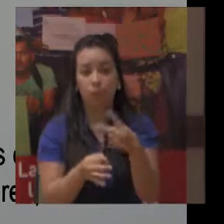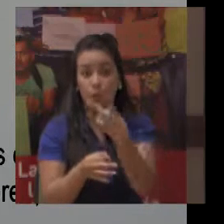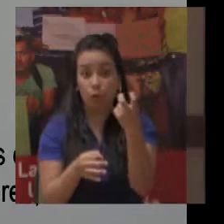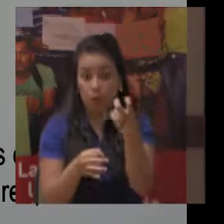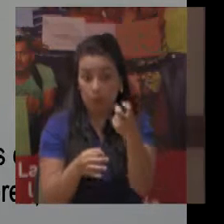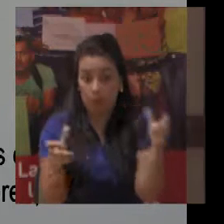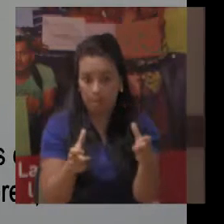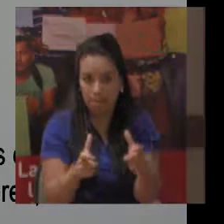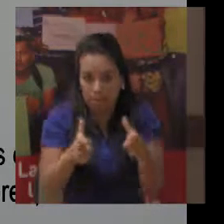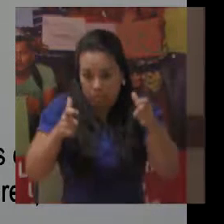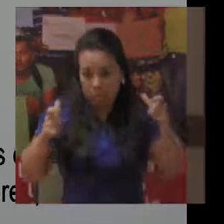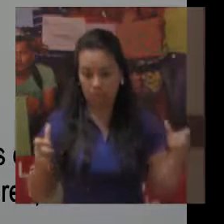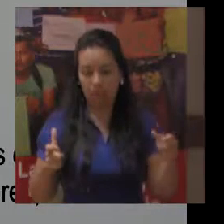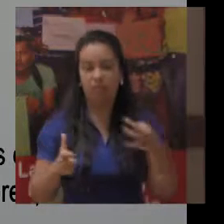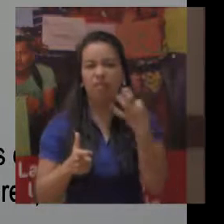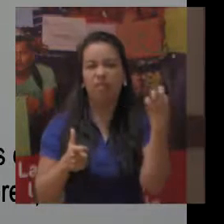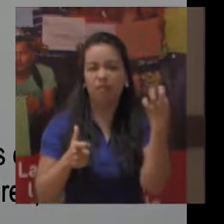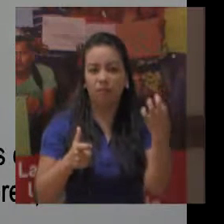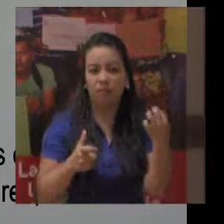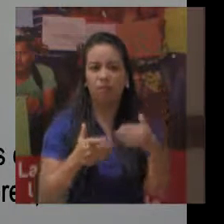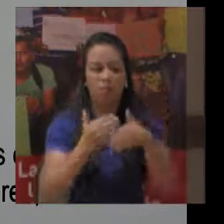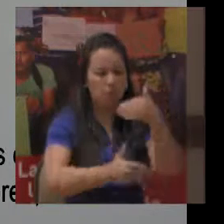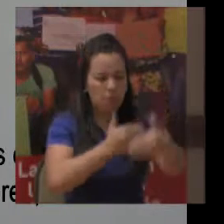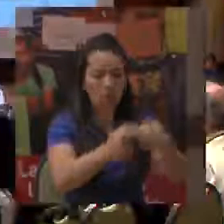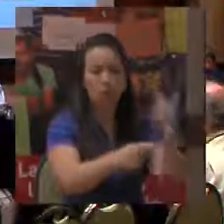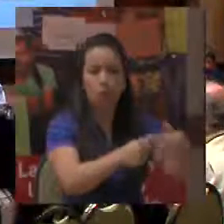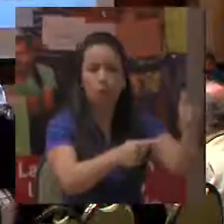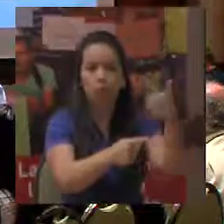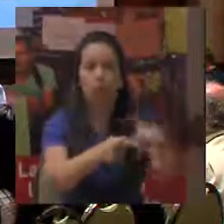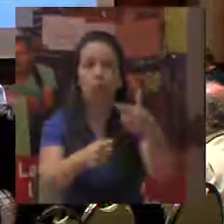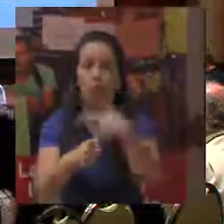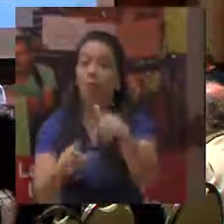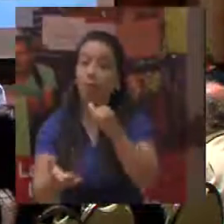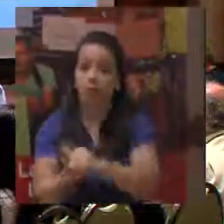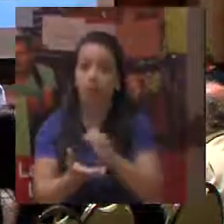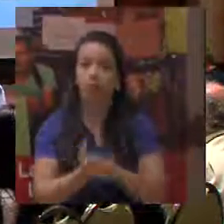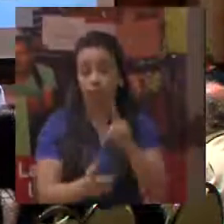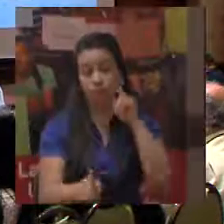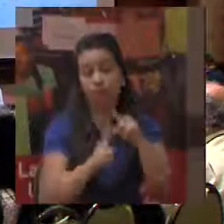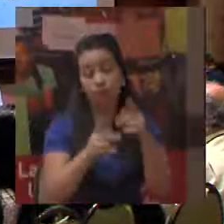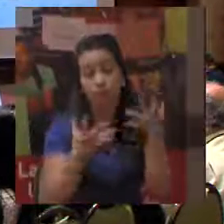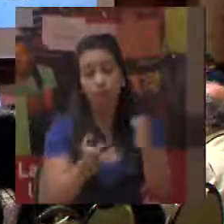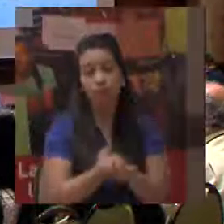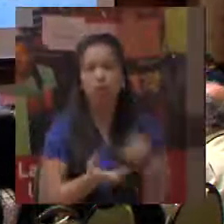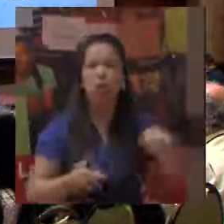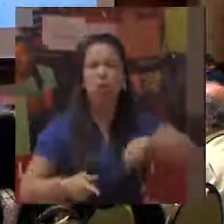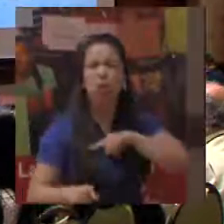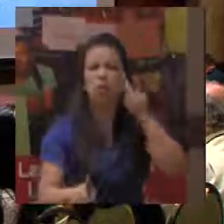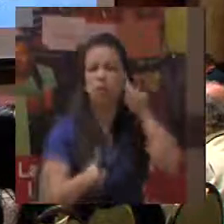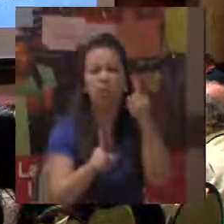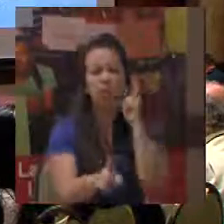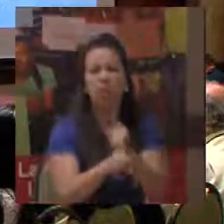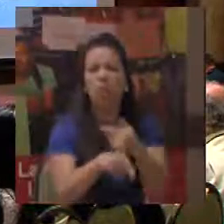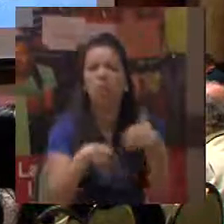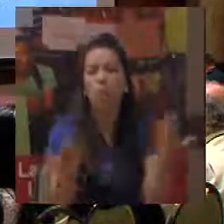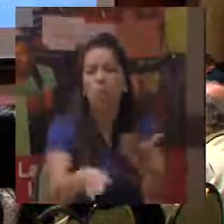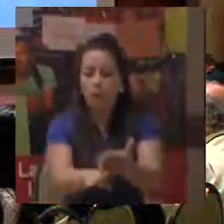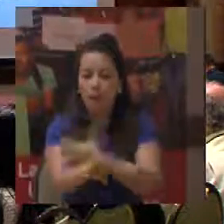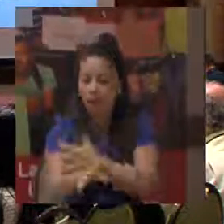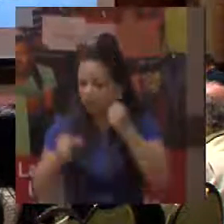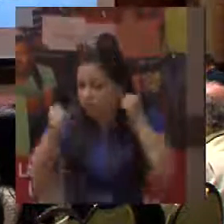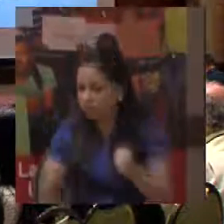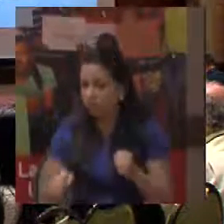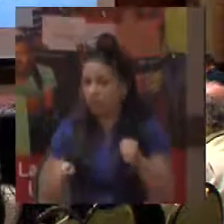300 procesos diferentes. Donde para poder lograrlo fortalecimos a todas nuestras oficinas regionales